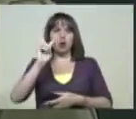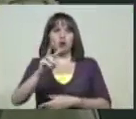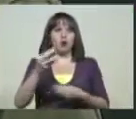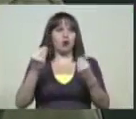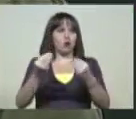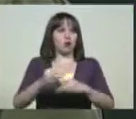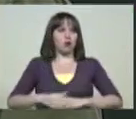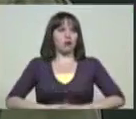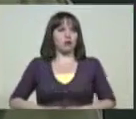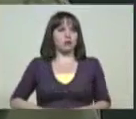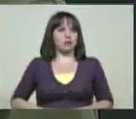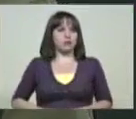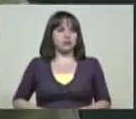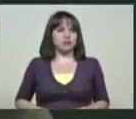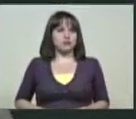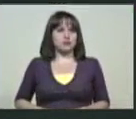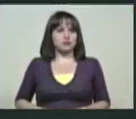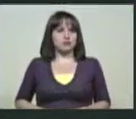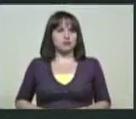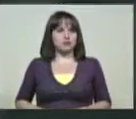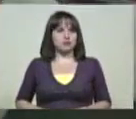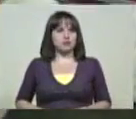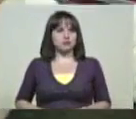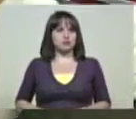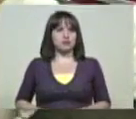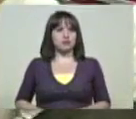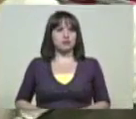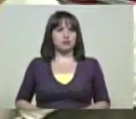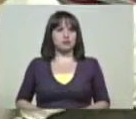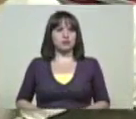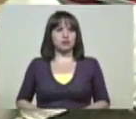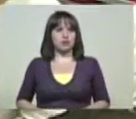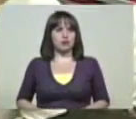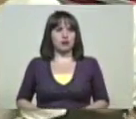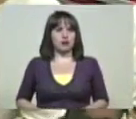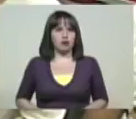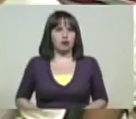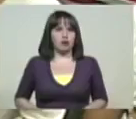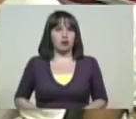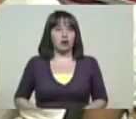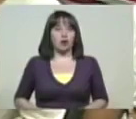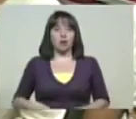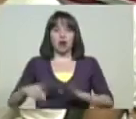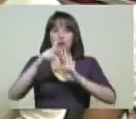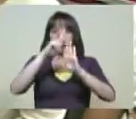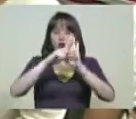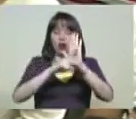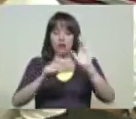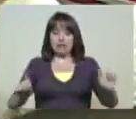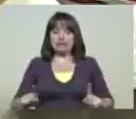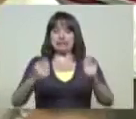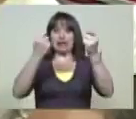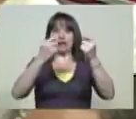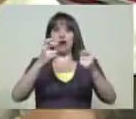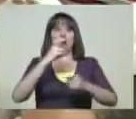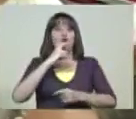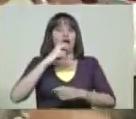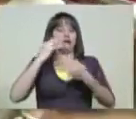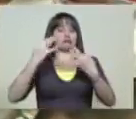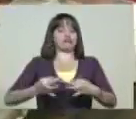y eso configuró su oro puro para el programa económico recuperación oro puro